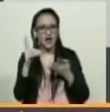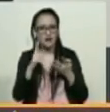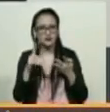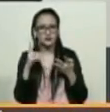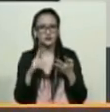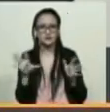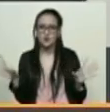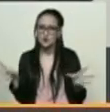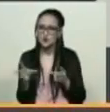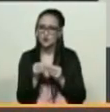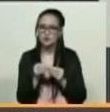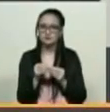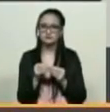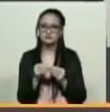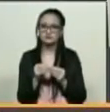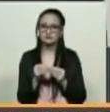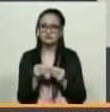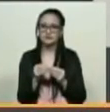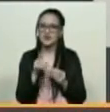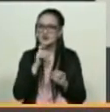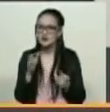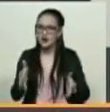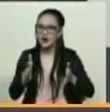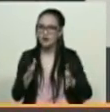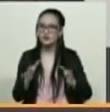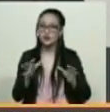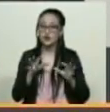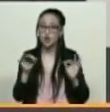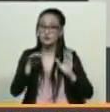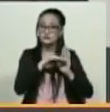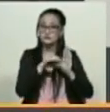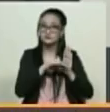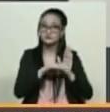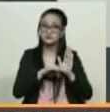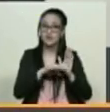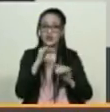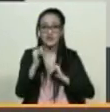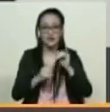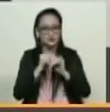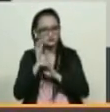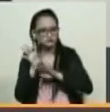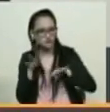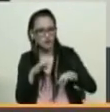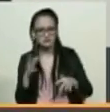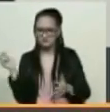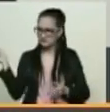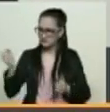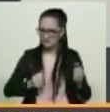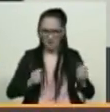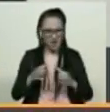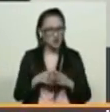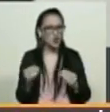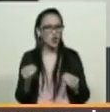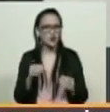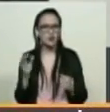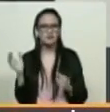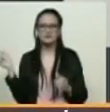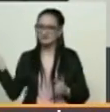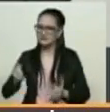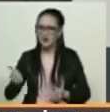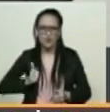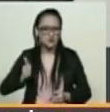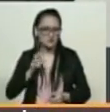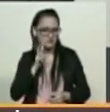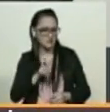la totalización y la proclamación de los ganadores. Esas son todas las partes de una observación internacional. Que vengan a todas y vengan todos los que